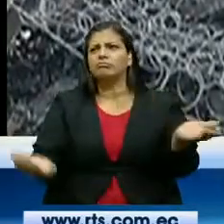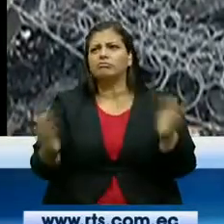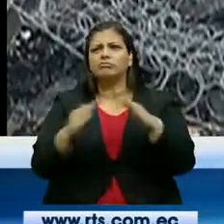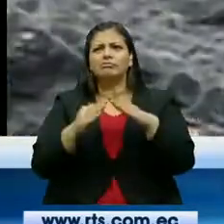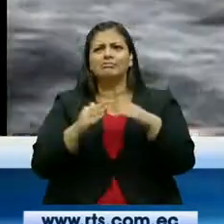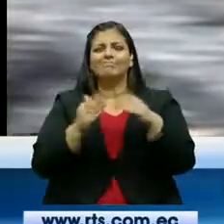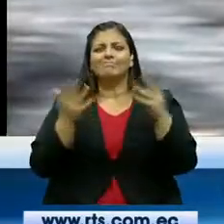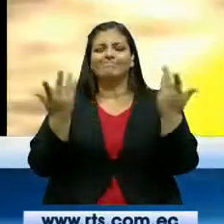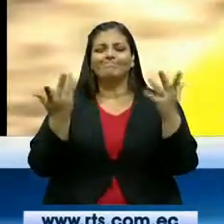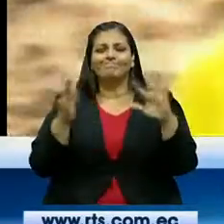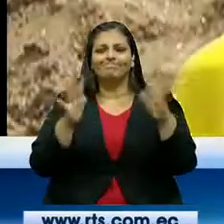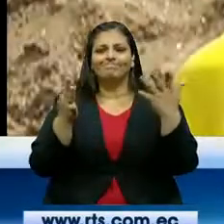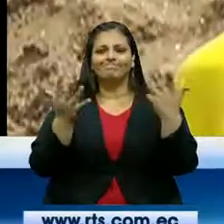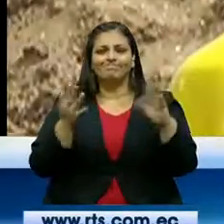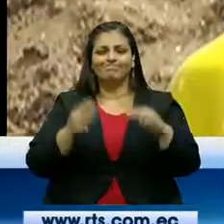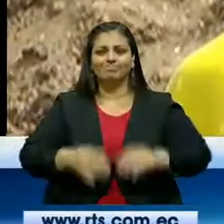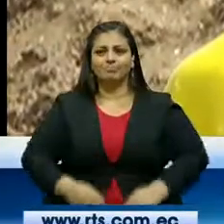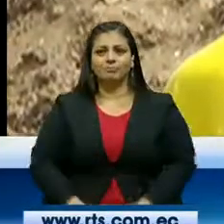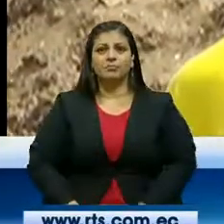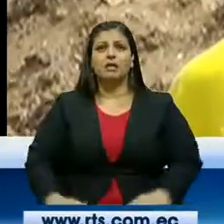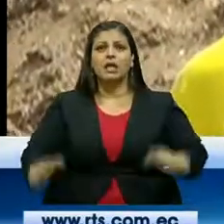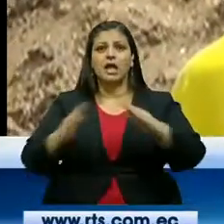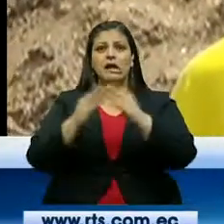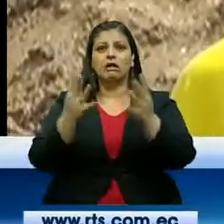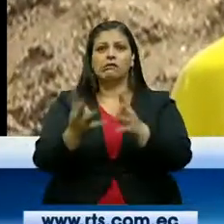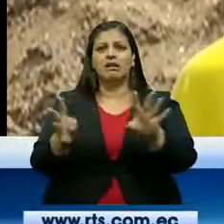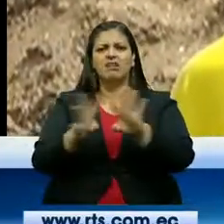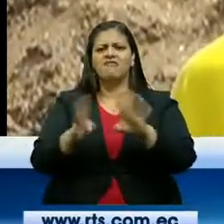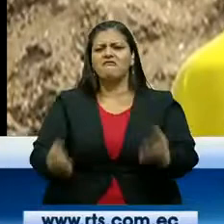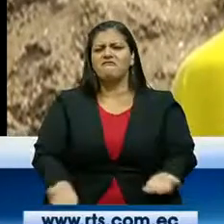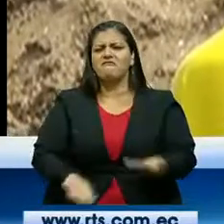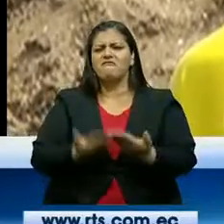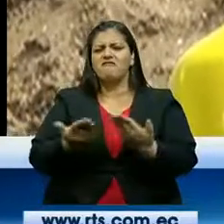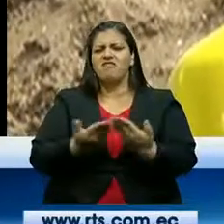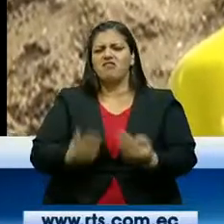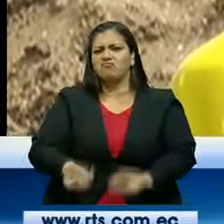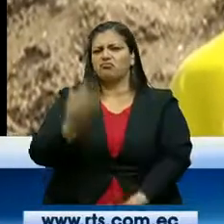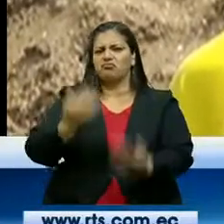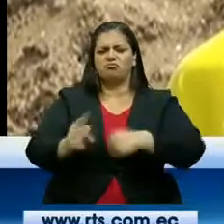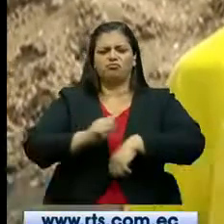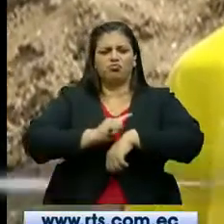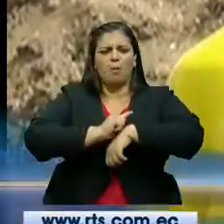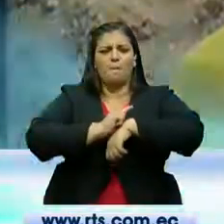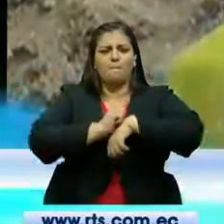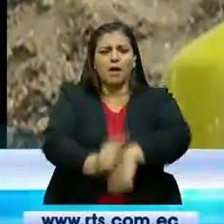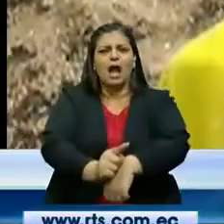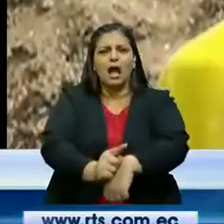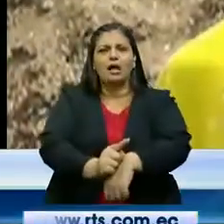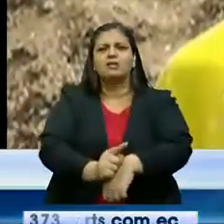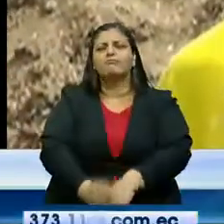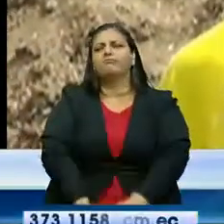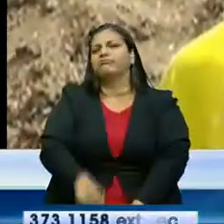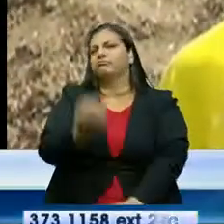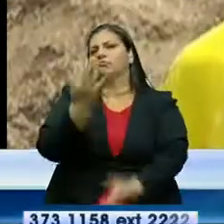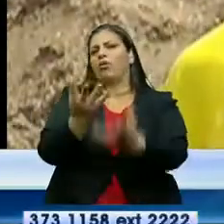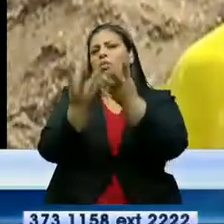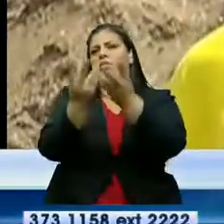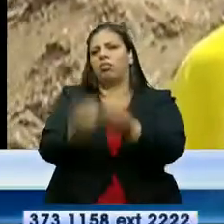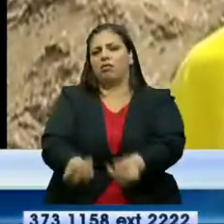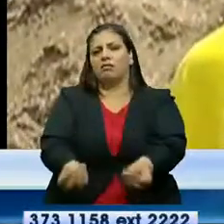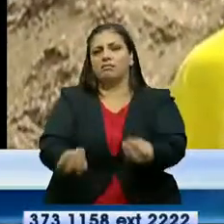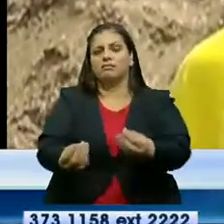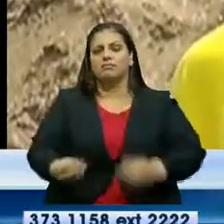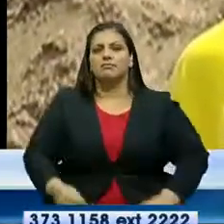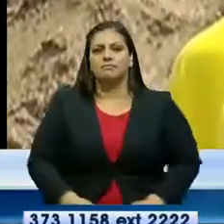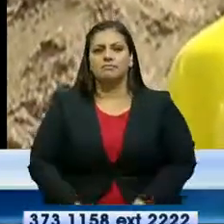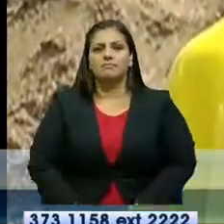verlo tan rápido, pero como es que hace caña, el tiempo es cuestión de segundos, se consume muy rápido lo que casi cae. No